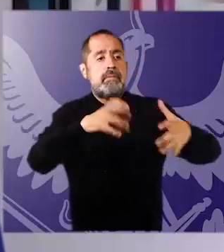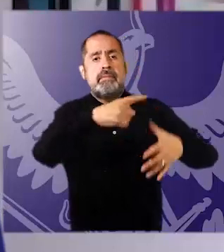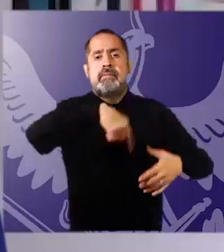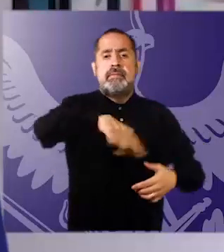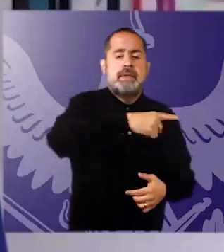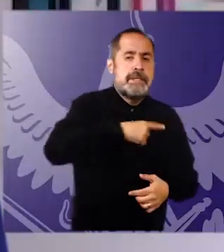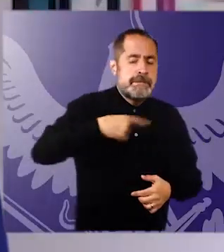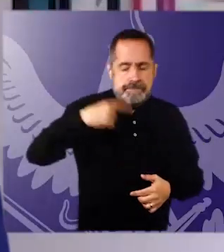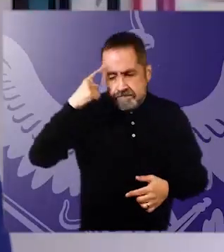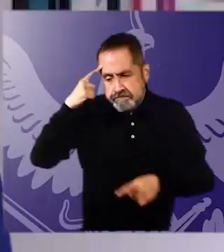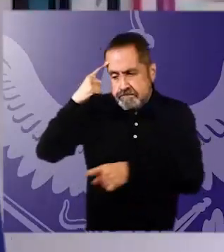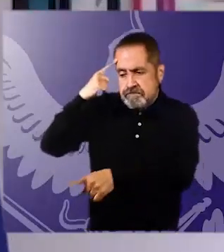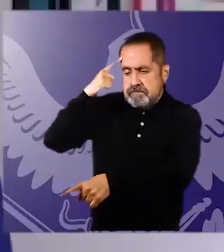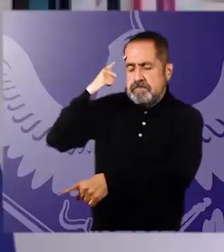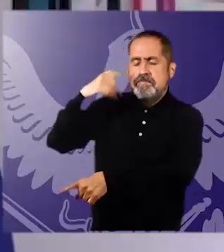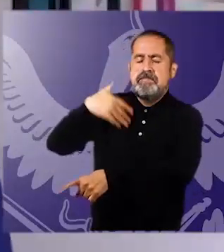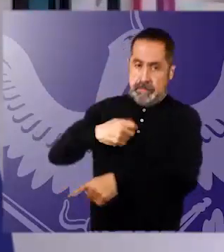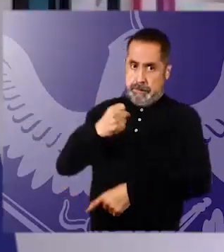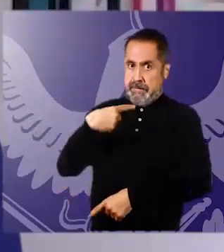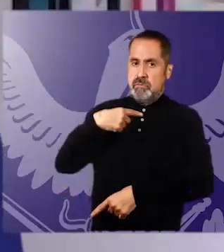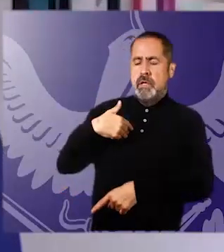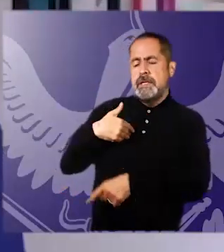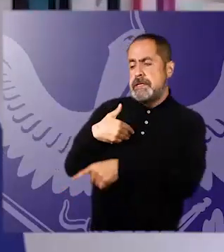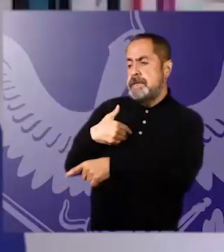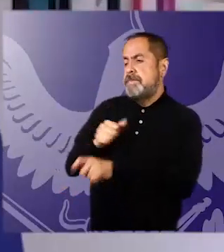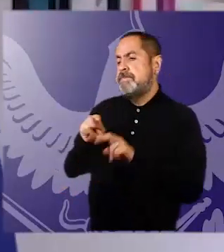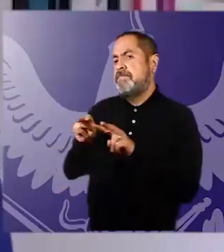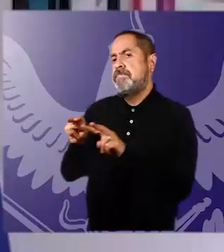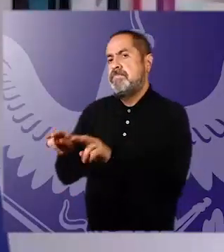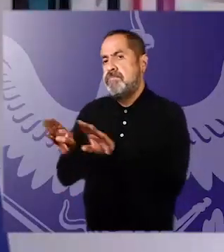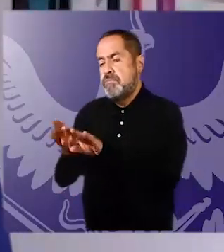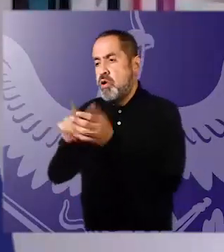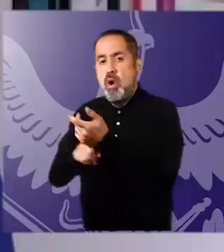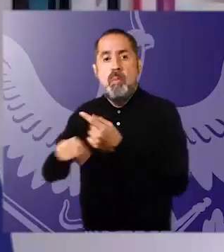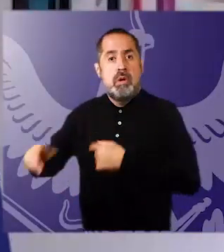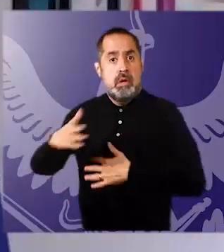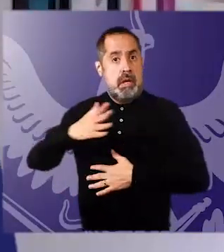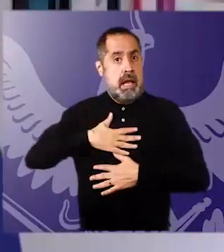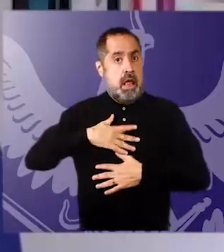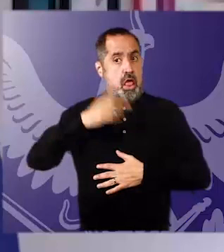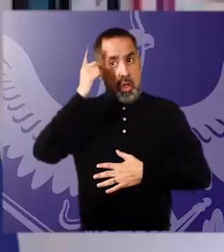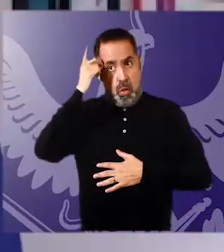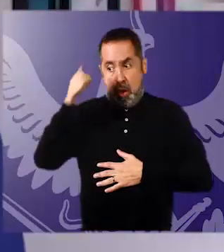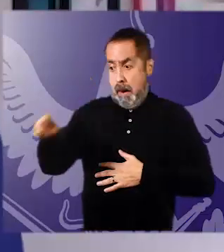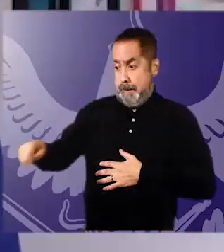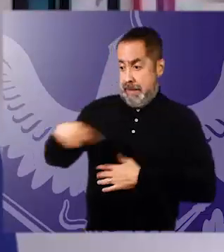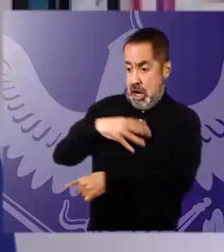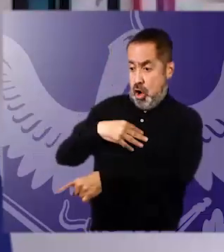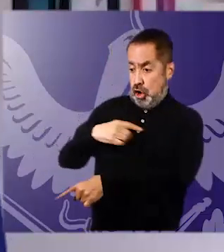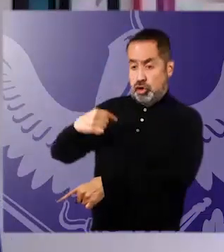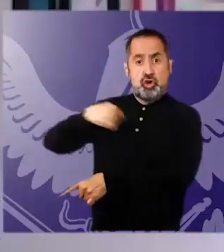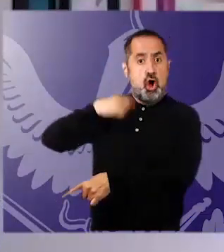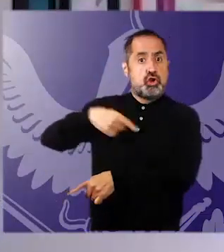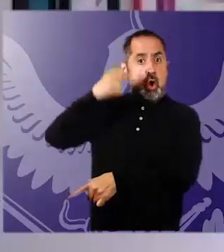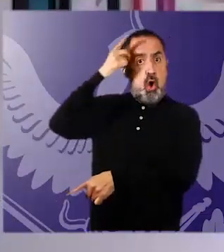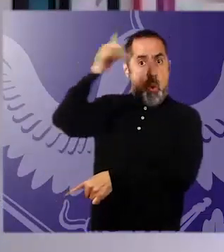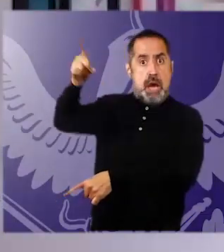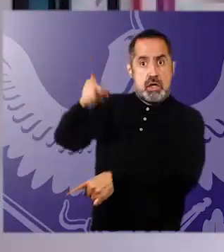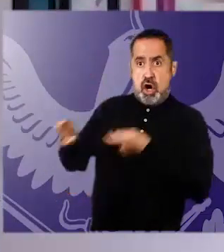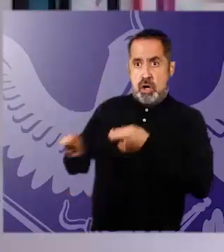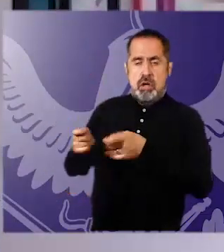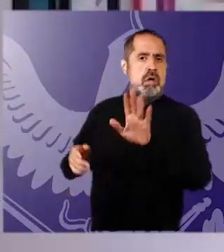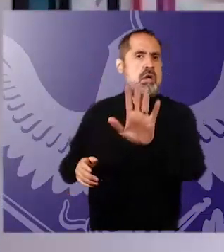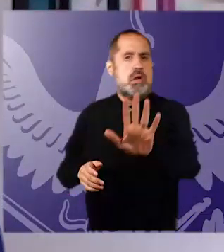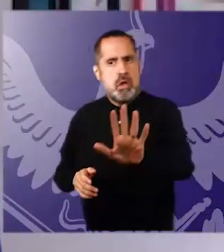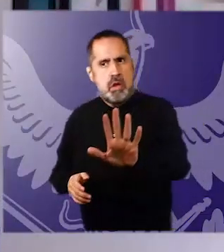familia debemos entender, ya me incluyo, que no somos dueños de nuestros hijos,